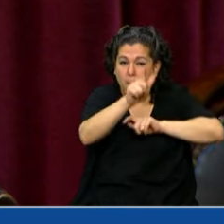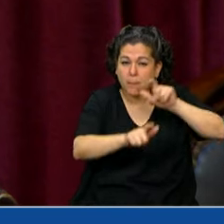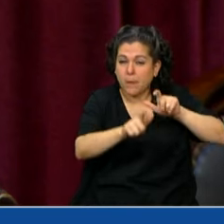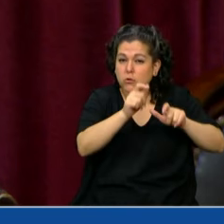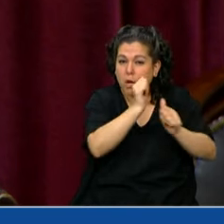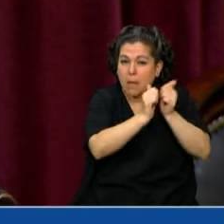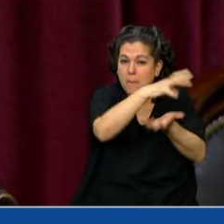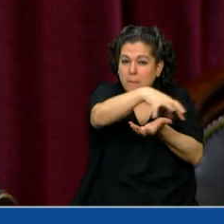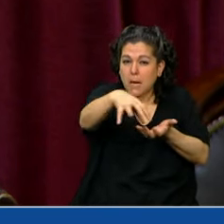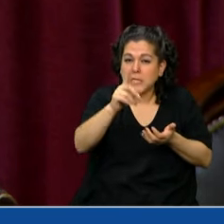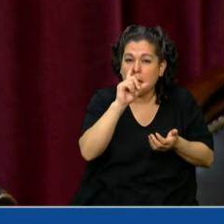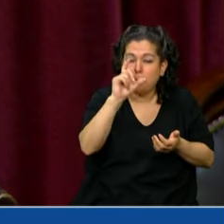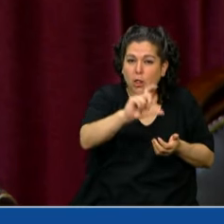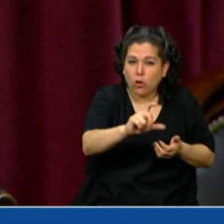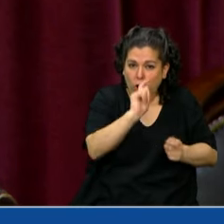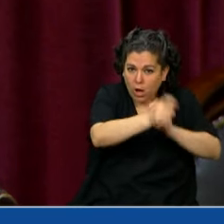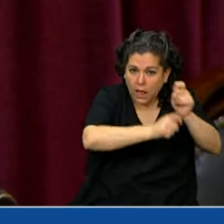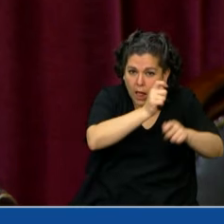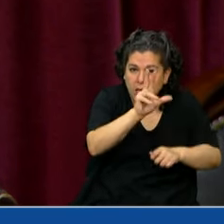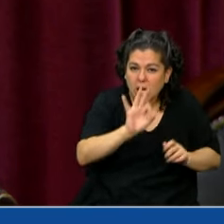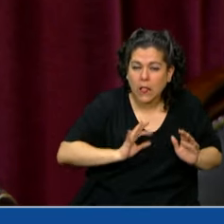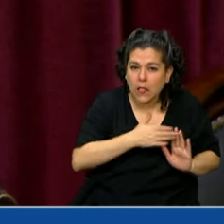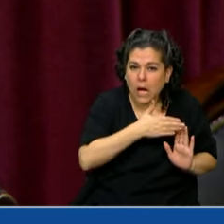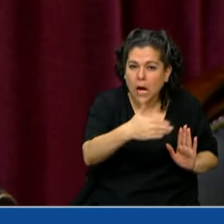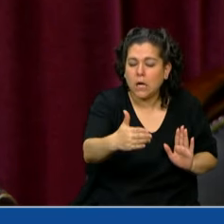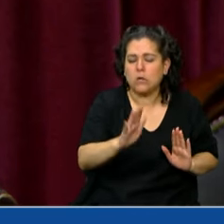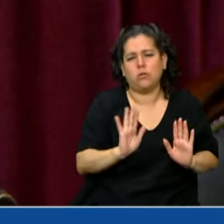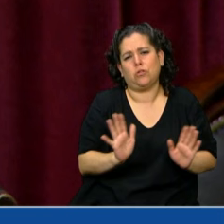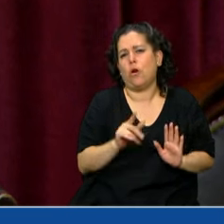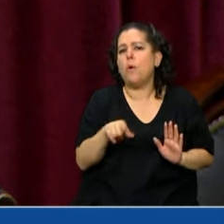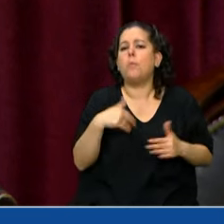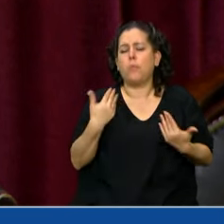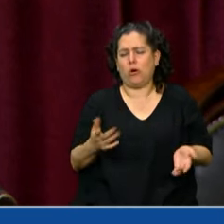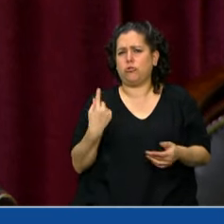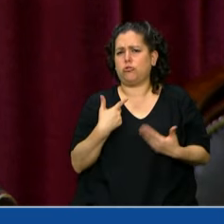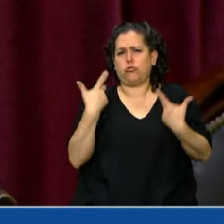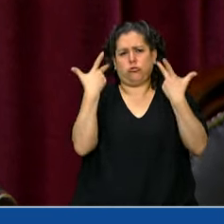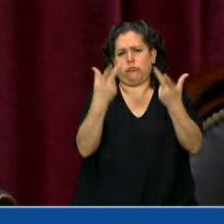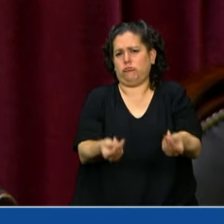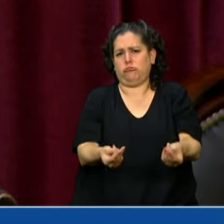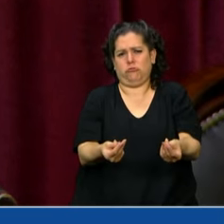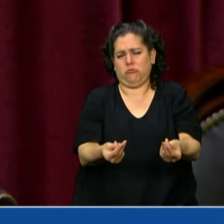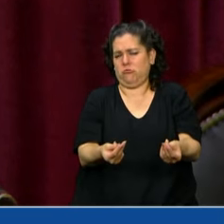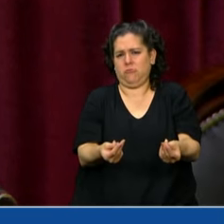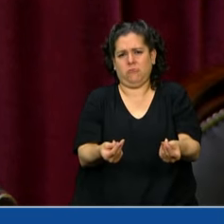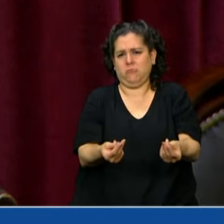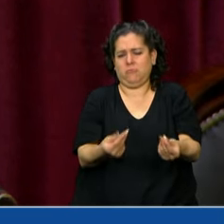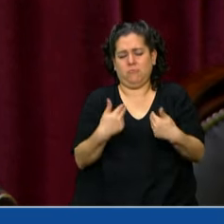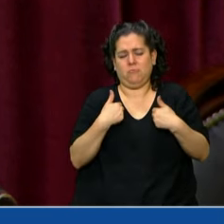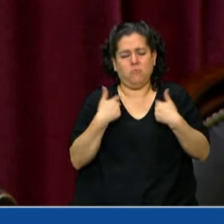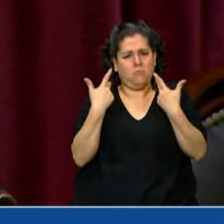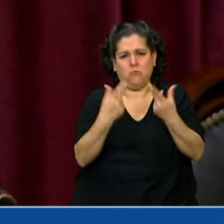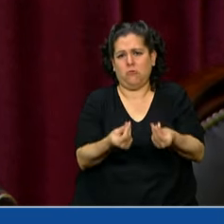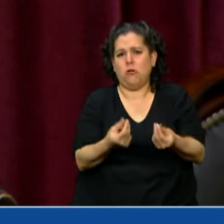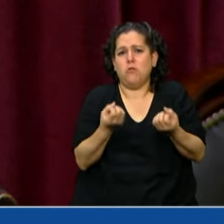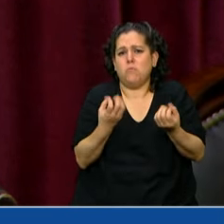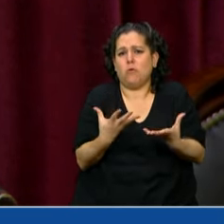multinacionales petroleras Esto es lo que está detrás de este proyecto y por eso lo vamos a rechazar quiero decir también presidenta volviendo a